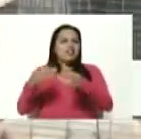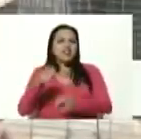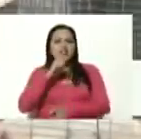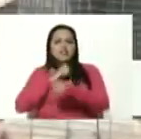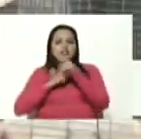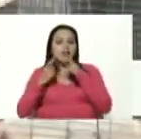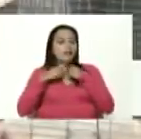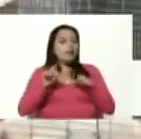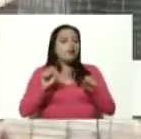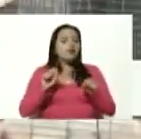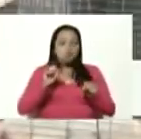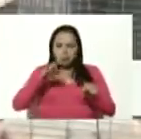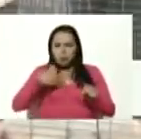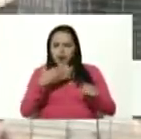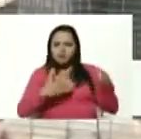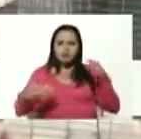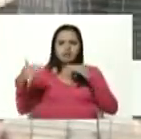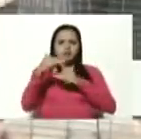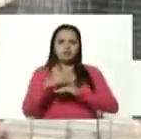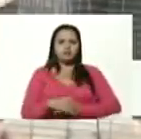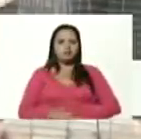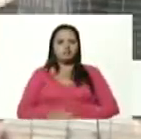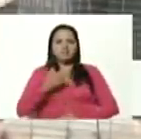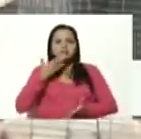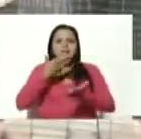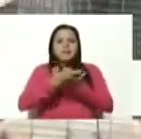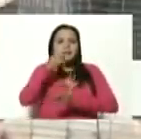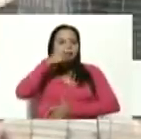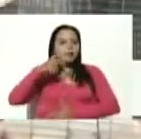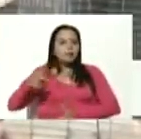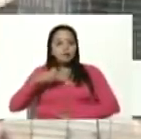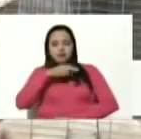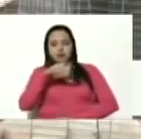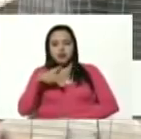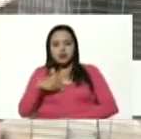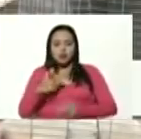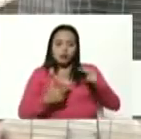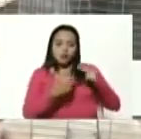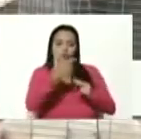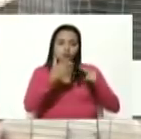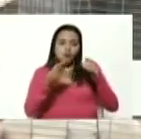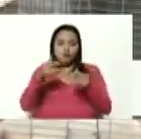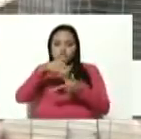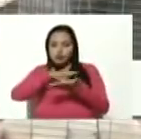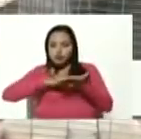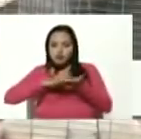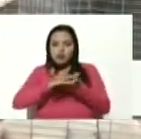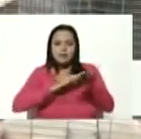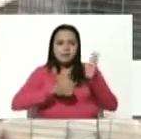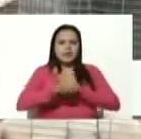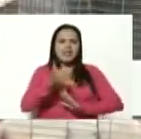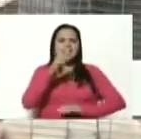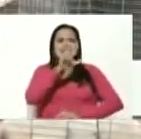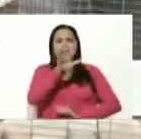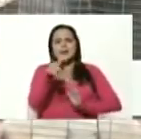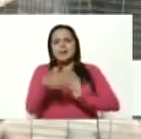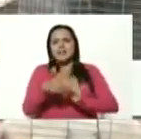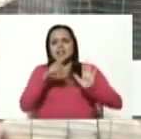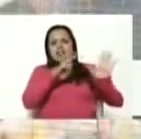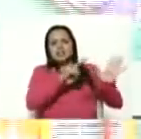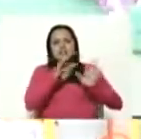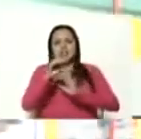es imposible superarla. Gracias al pueblo que somos, precisamente hemos construido soluciones, más de 3.700